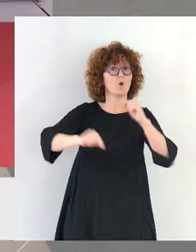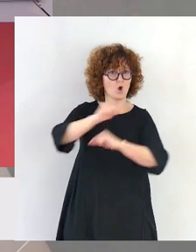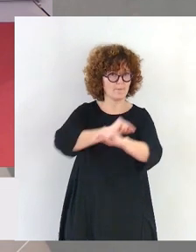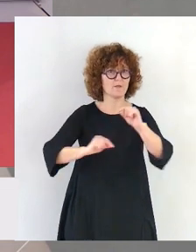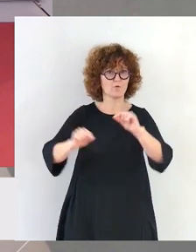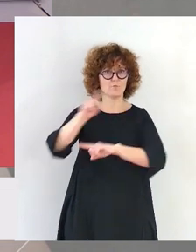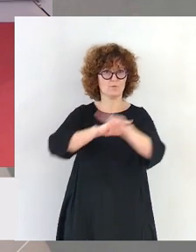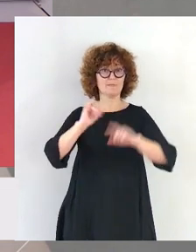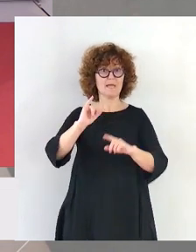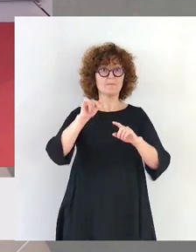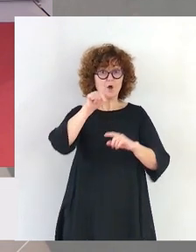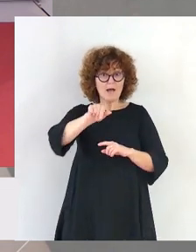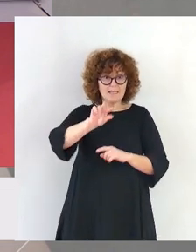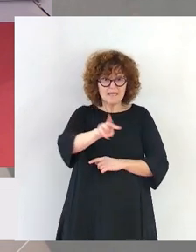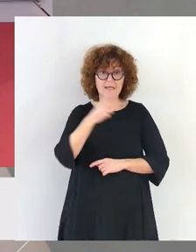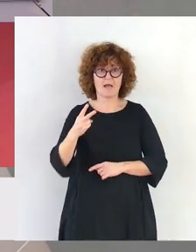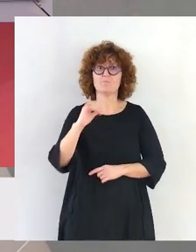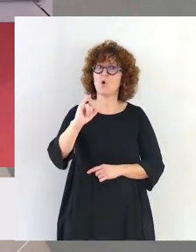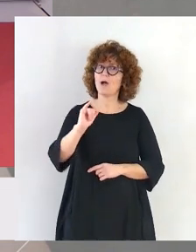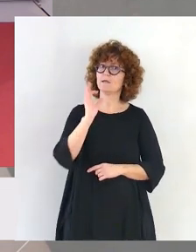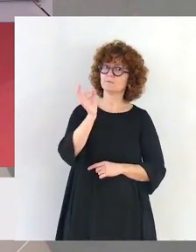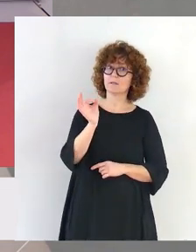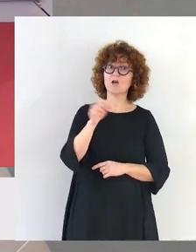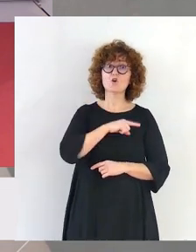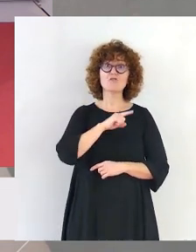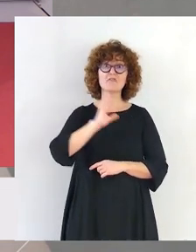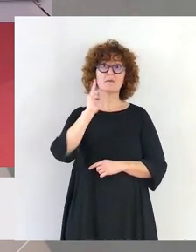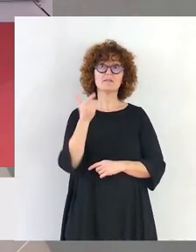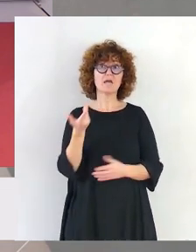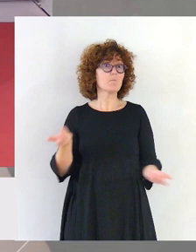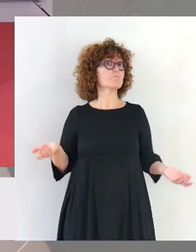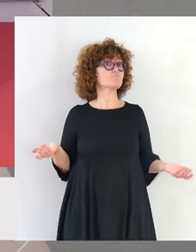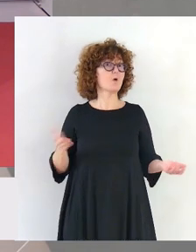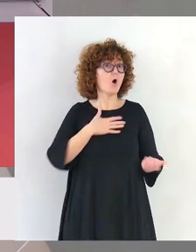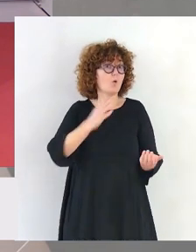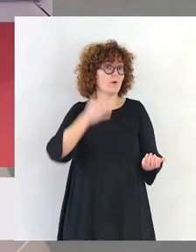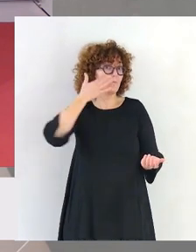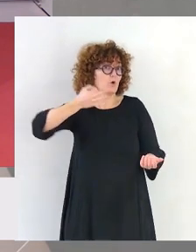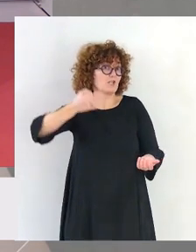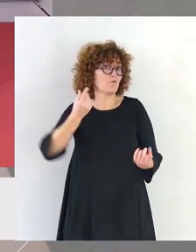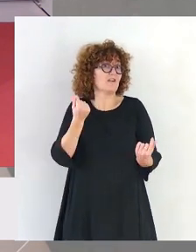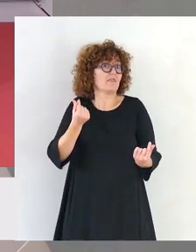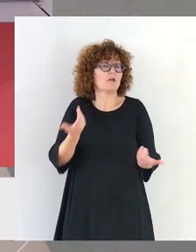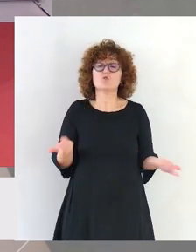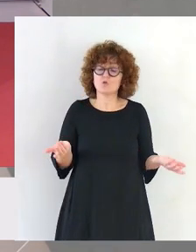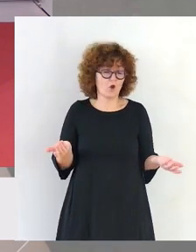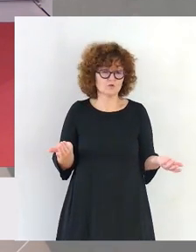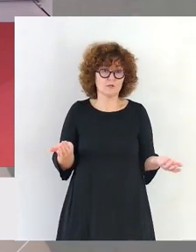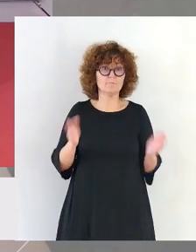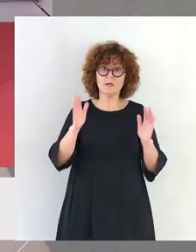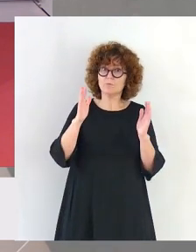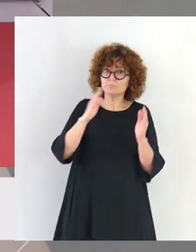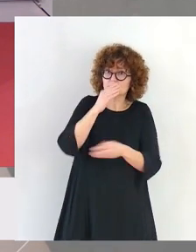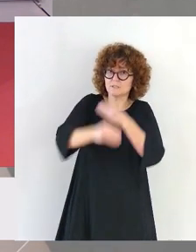económico por conciencia ambiental No lo sé quizás sea solamente por riesgo financiero pero el caso es que es y por lo tanto es